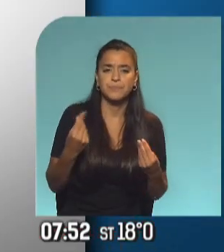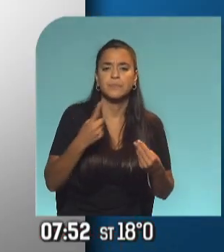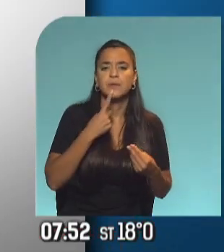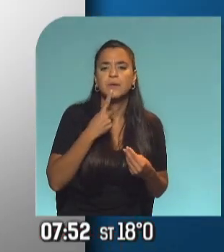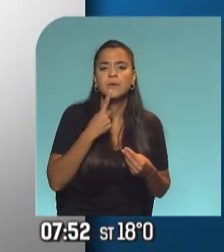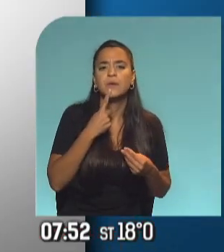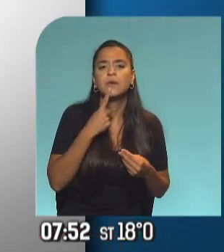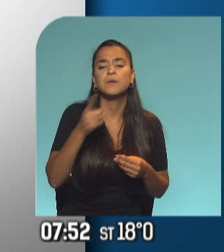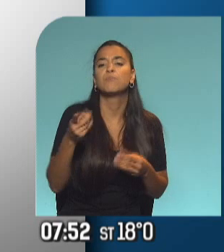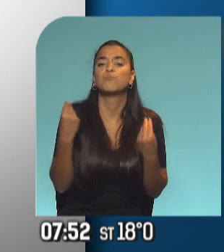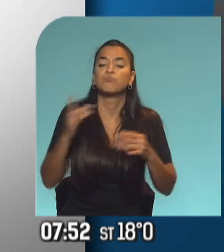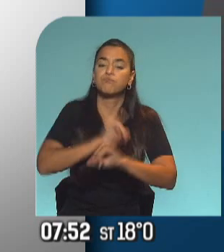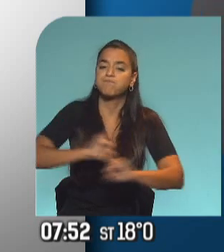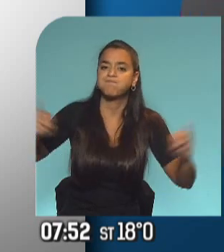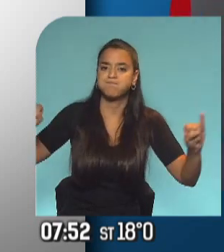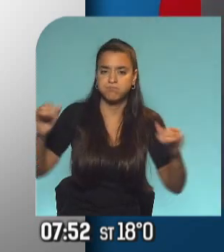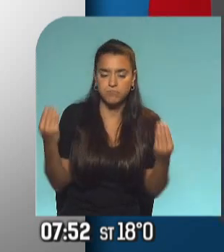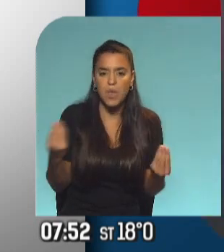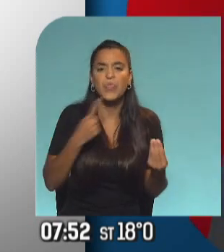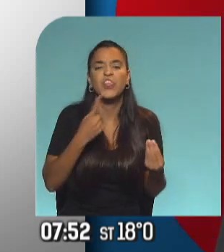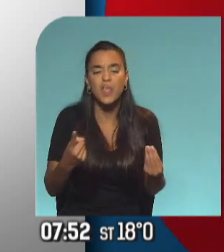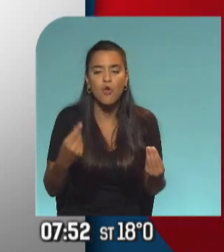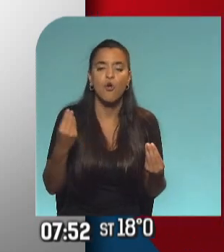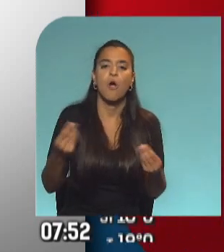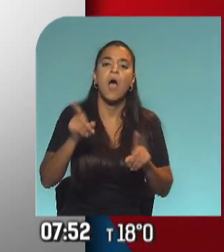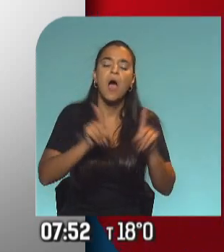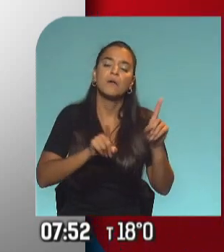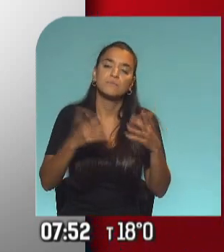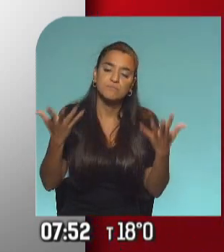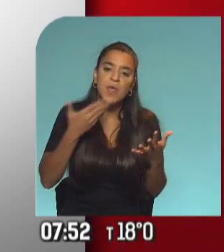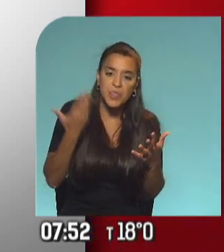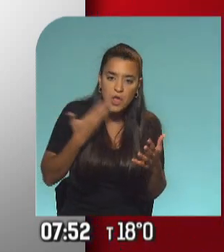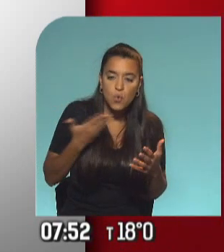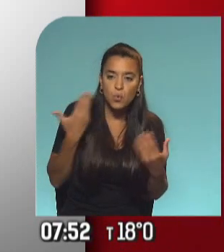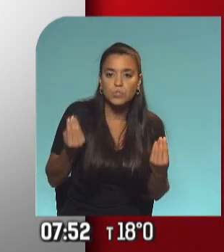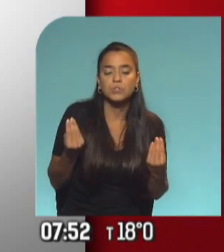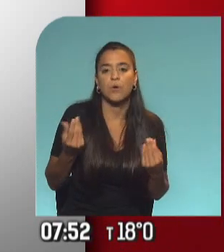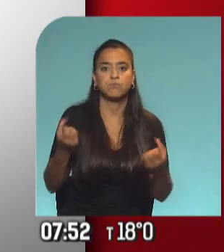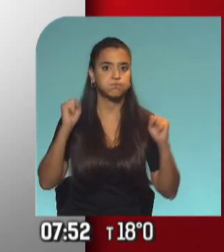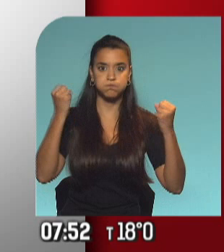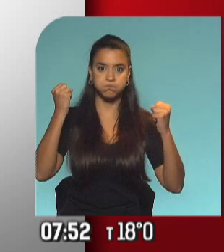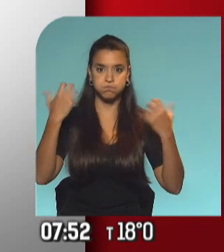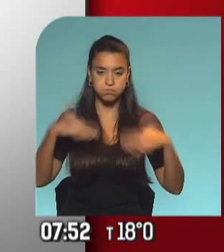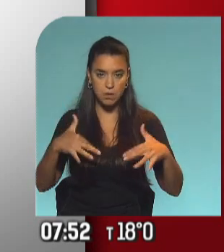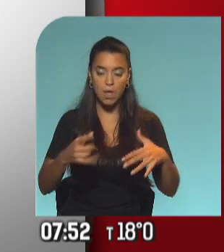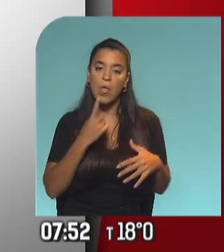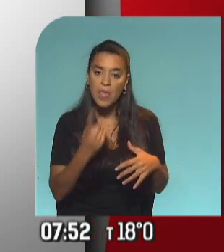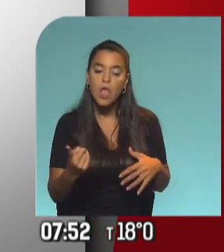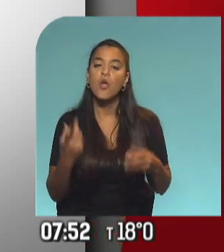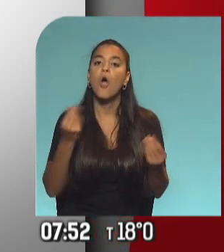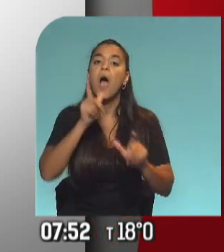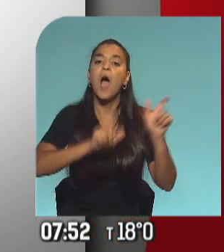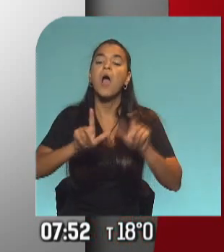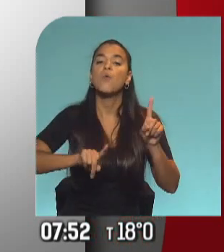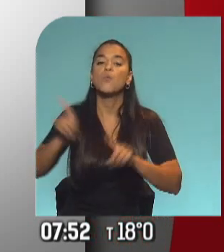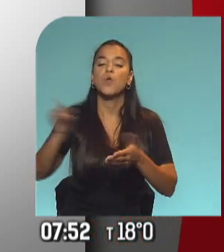intervención fue viral entre otras cosas dijo que alguno fue un discurso muy vehemente dijo entre otras cosas que algunos